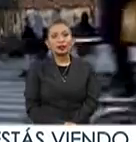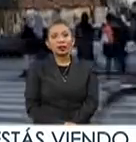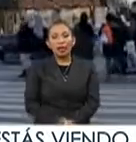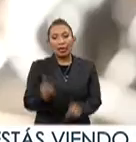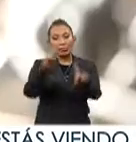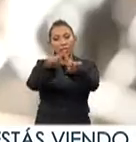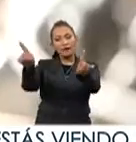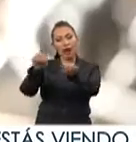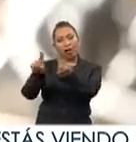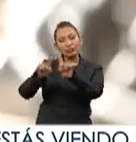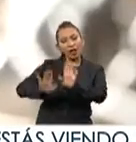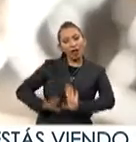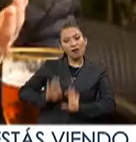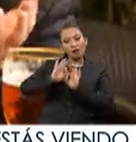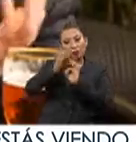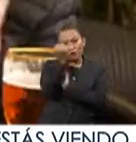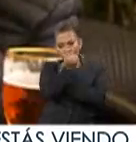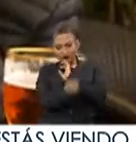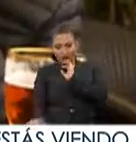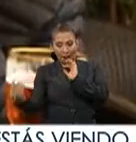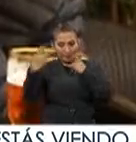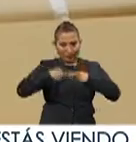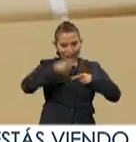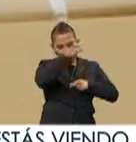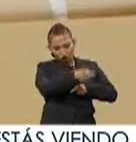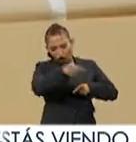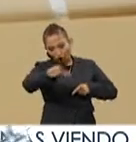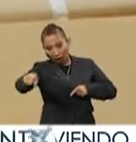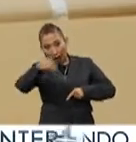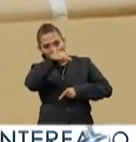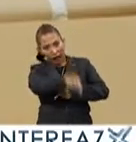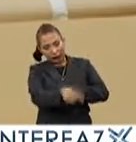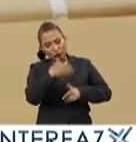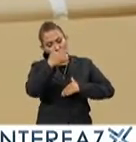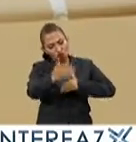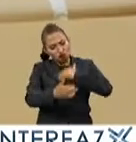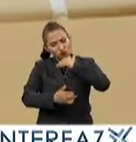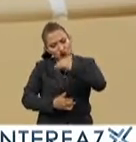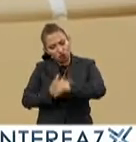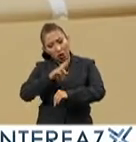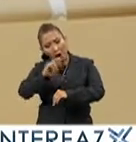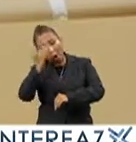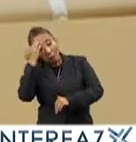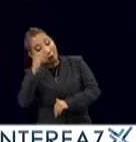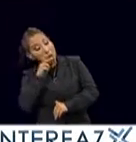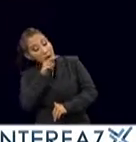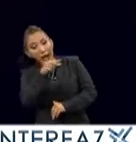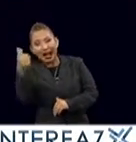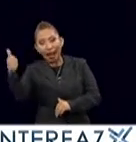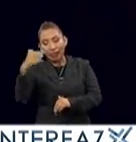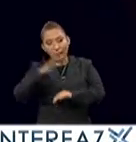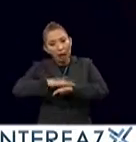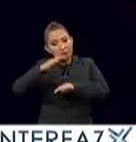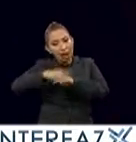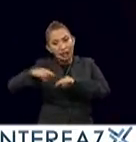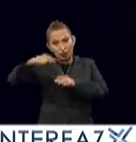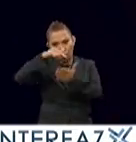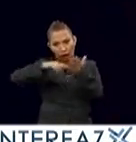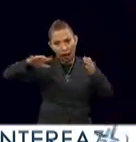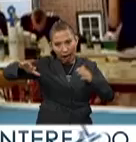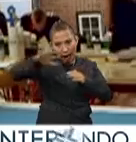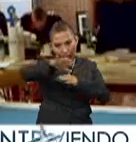Los diferentes tipos de habilidades de las personas han sido progresivamente reconocidas en cada vez más